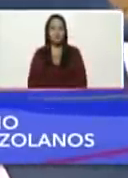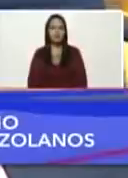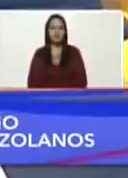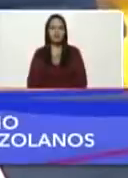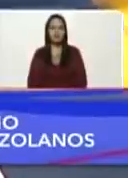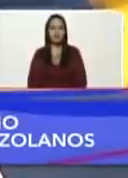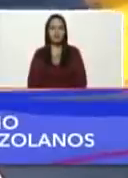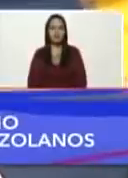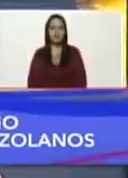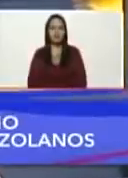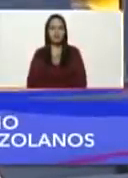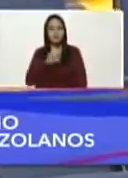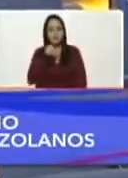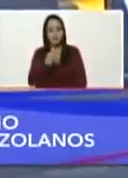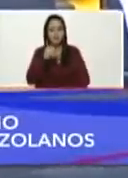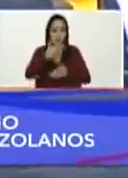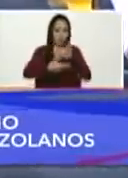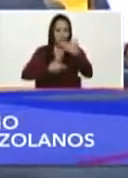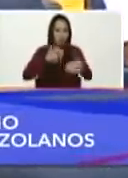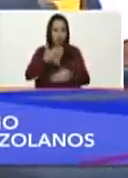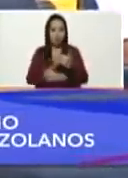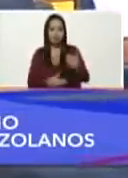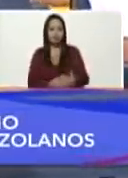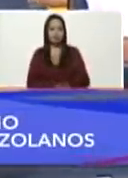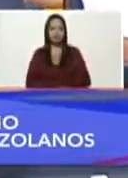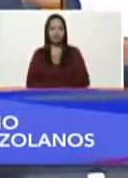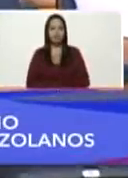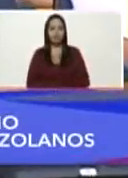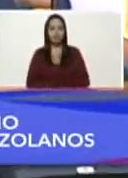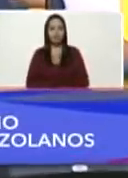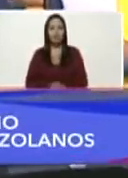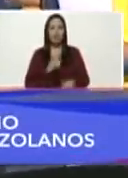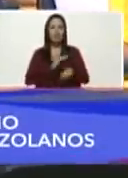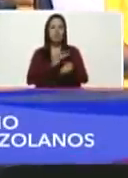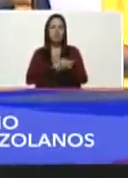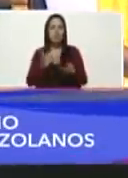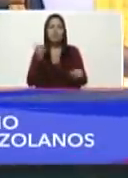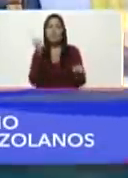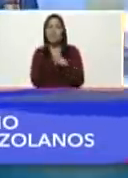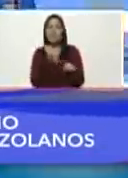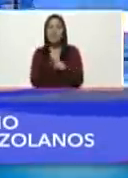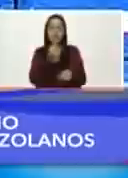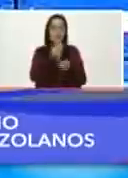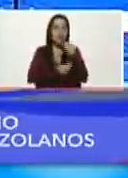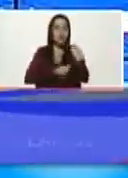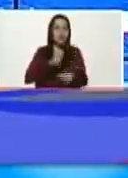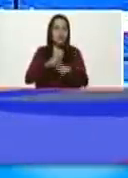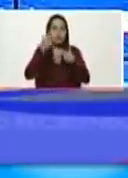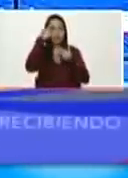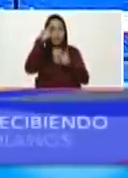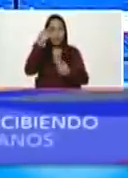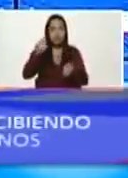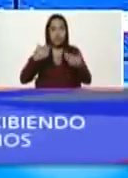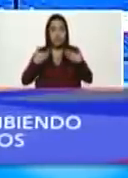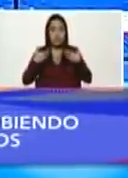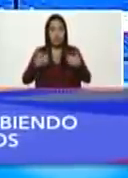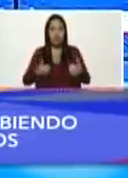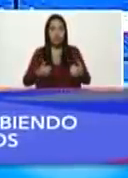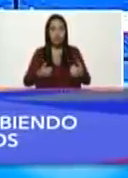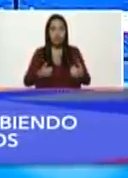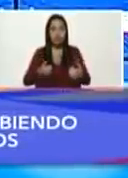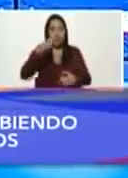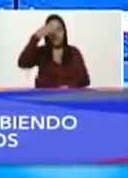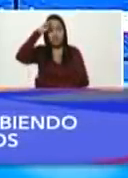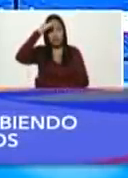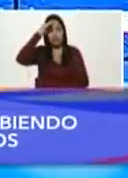Y digo progresivamente, porque la labor que cumplen los profesionales de la salud cubana realmente